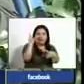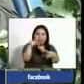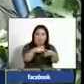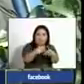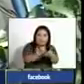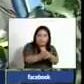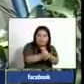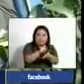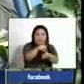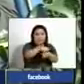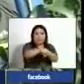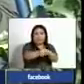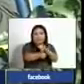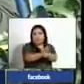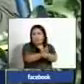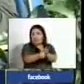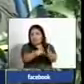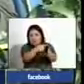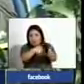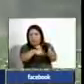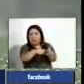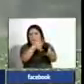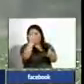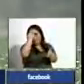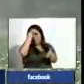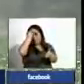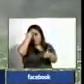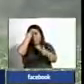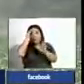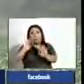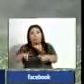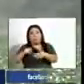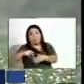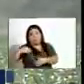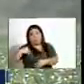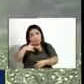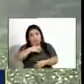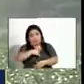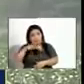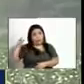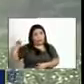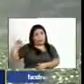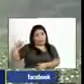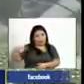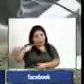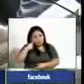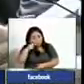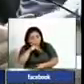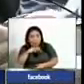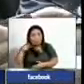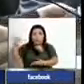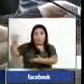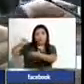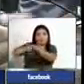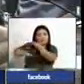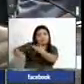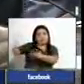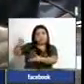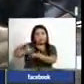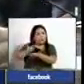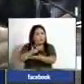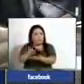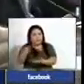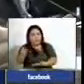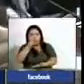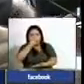de la Asamblea Legislativa por acordar que el Ministerio de Agricultura y Ganadería y privados que importen granos básicos para el